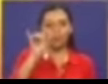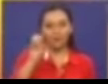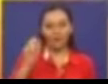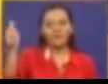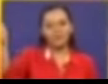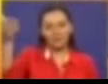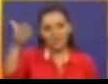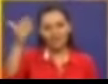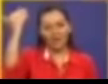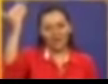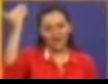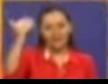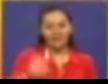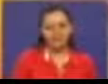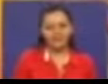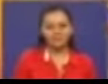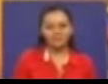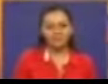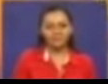Bienvenido, señor alcalde. Qué gusto verte.